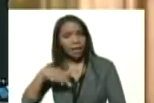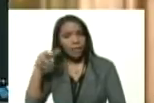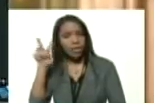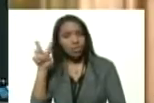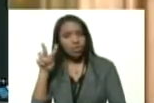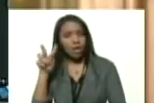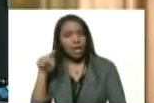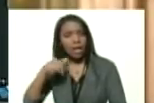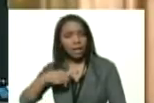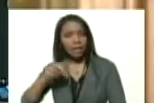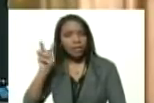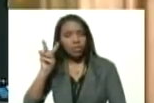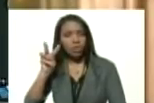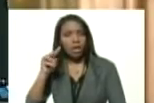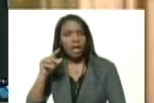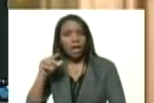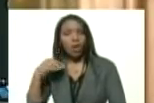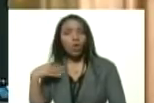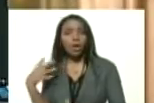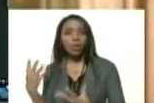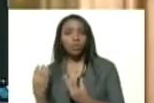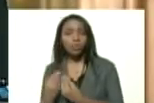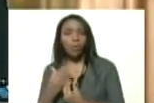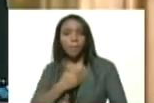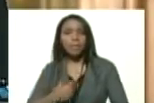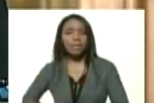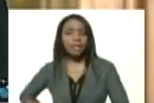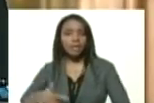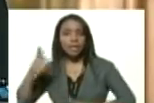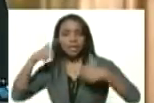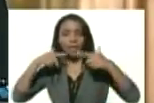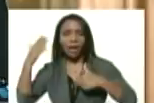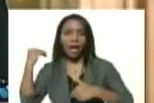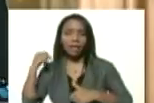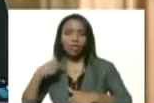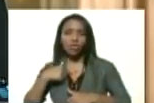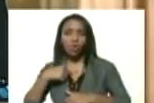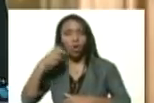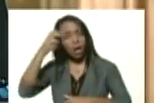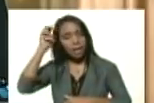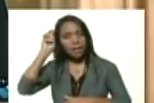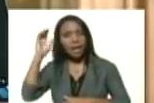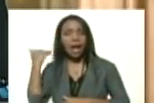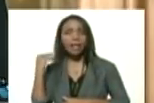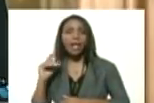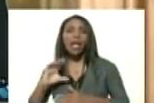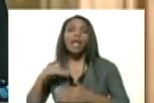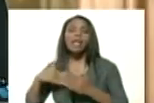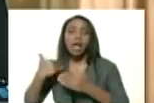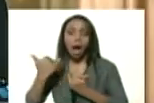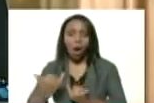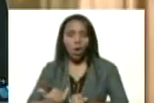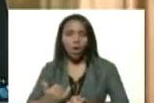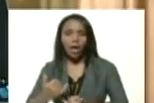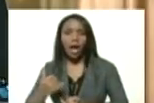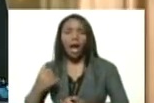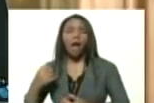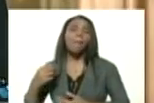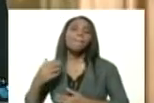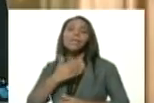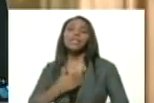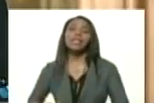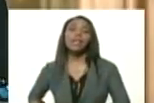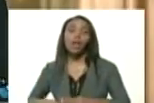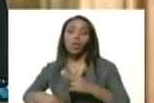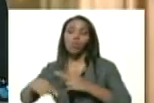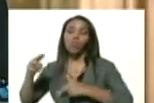y desde venezuela con el comandante hugo chávez y yo cuando ya su canciller y luego como presidente construimos junto a